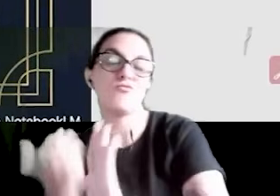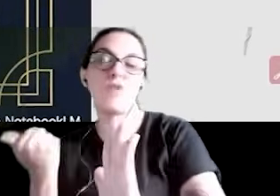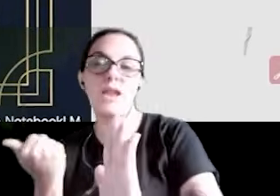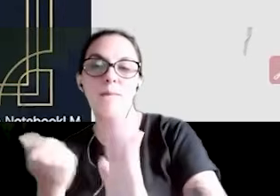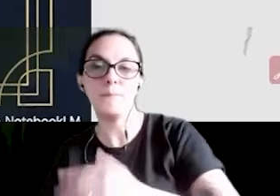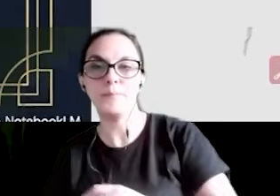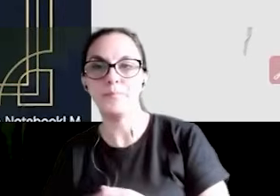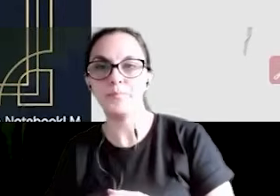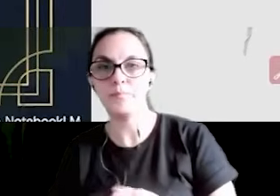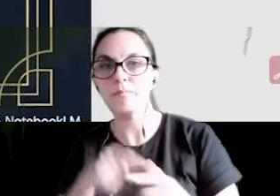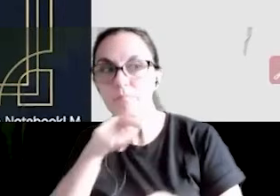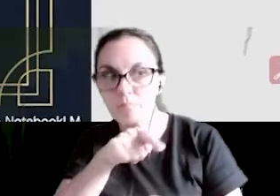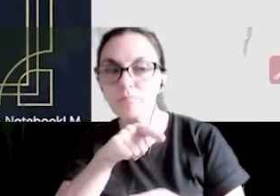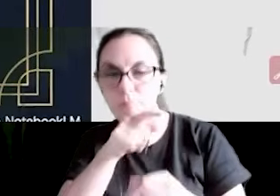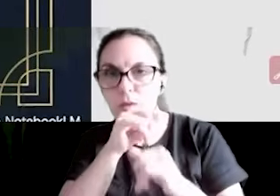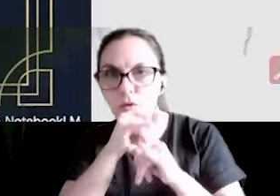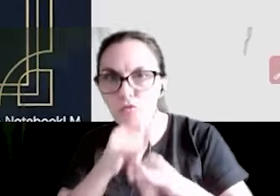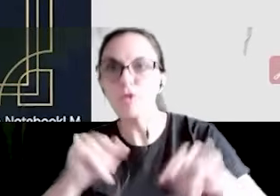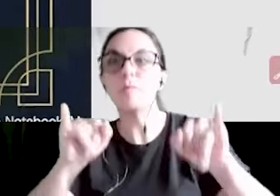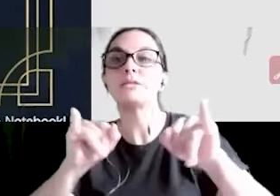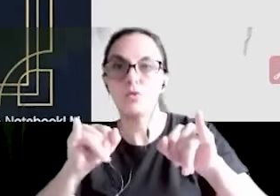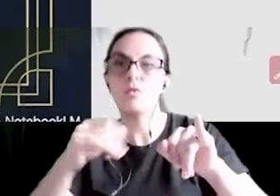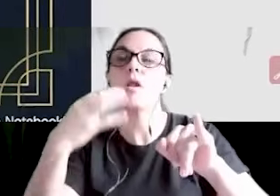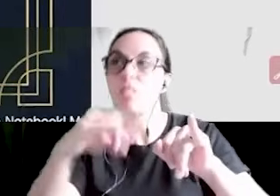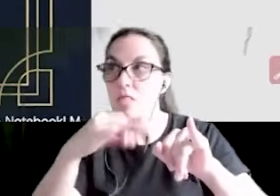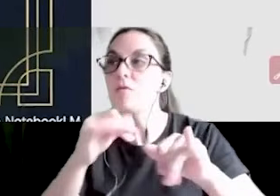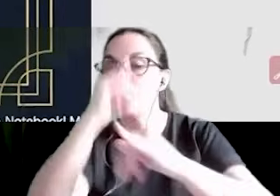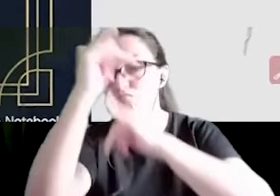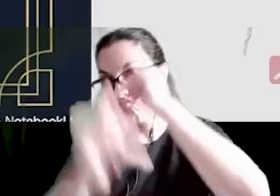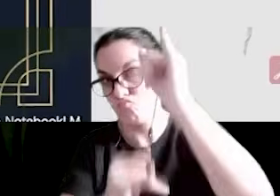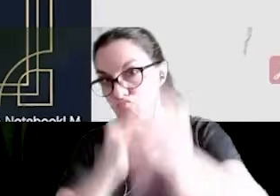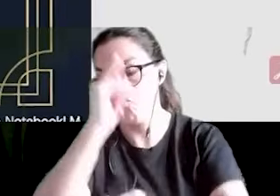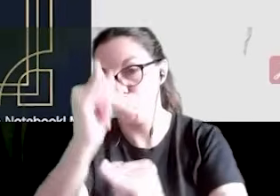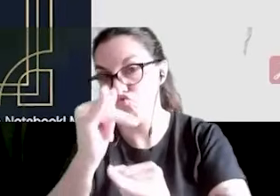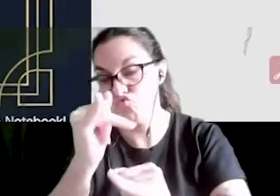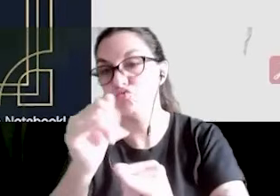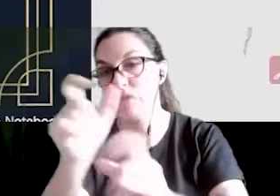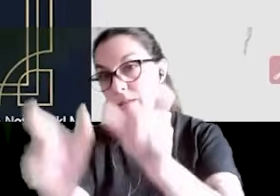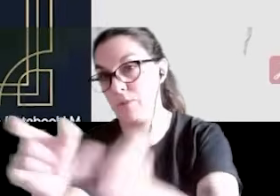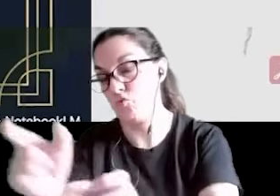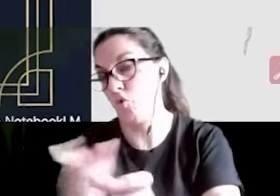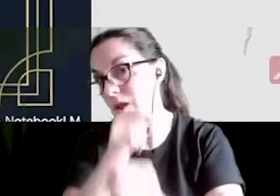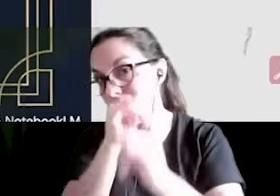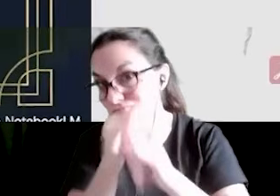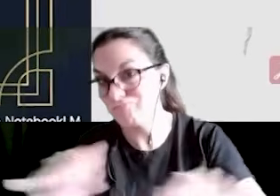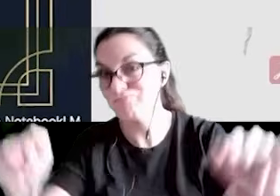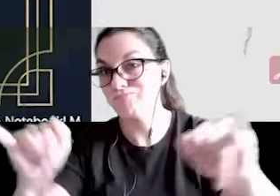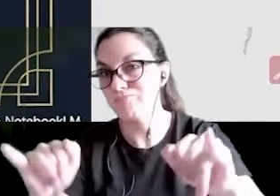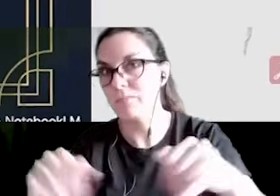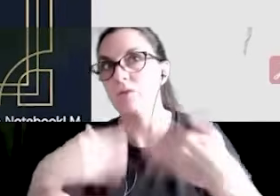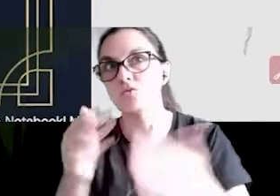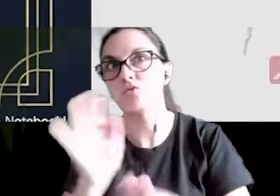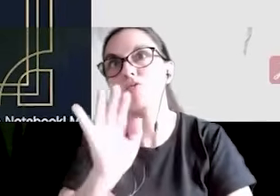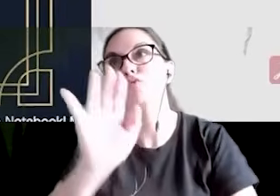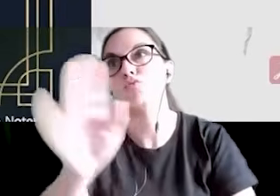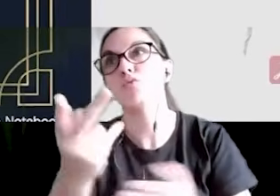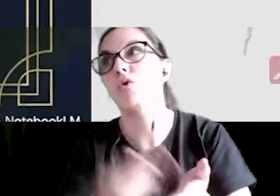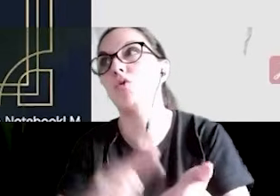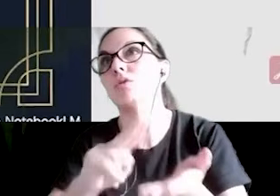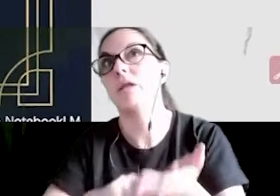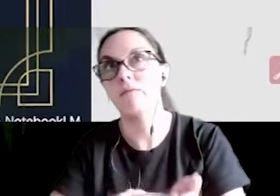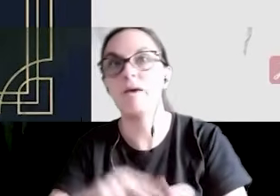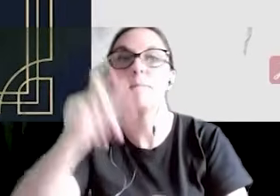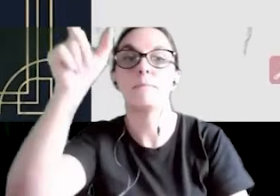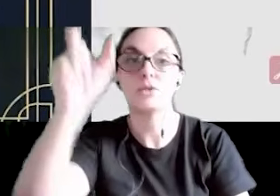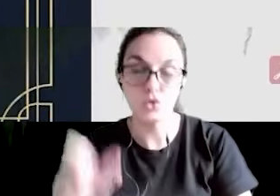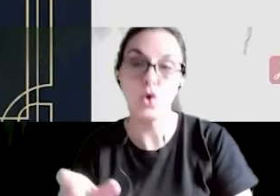es una información que tenemos que tener la posibilidad de educar y de transmitir a los contribuyentes para que el día de mañana no estemos trabajando con algunos casos de sujetos